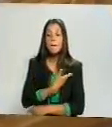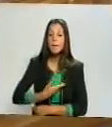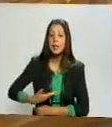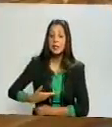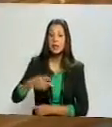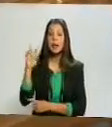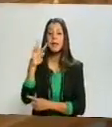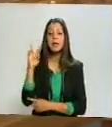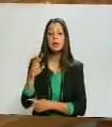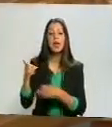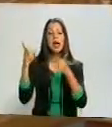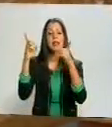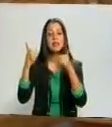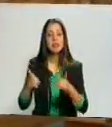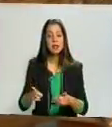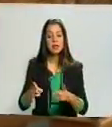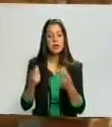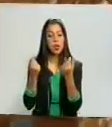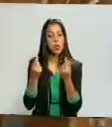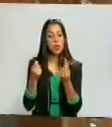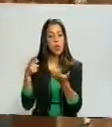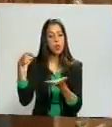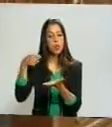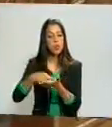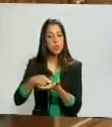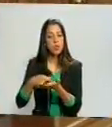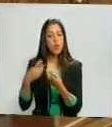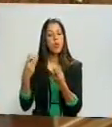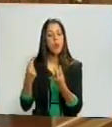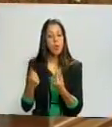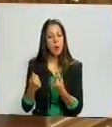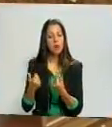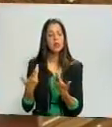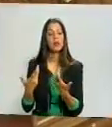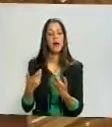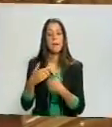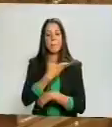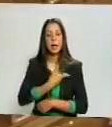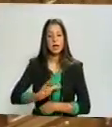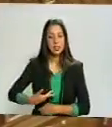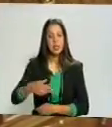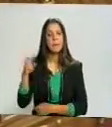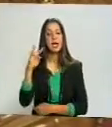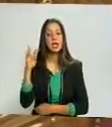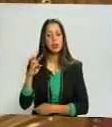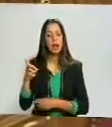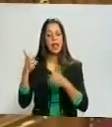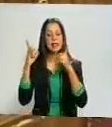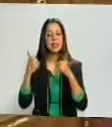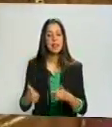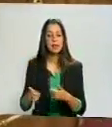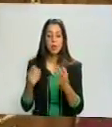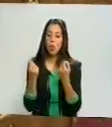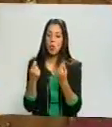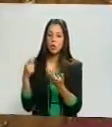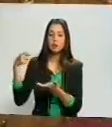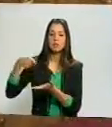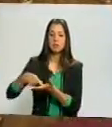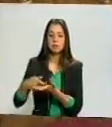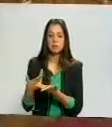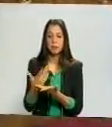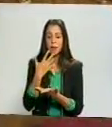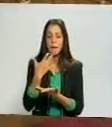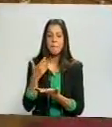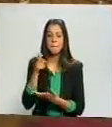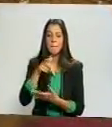República. Están establecidas por parte del presidente de la República. Ese fue un debate en la Comisión de